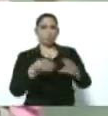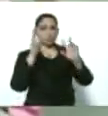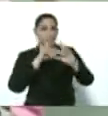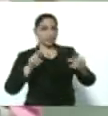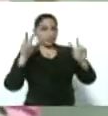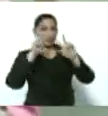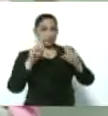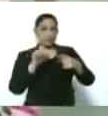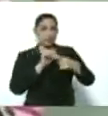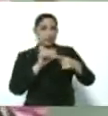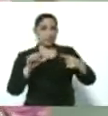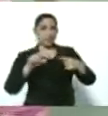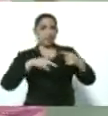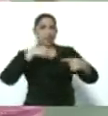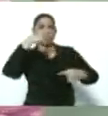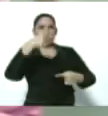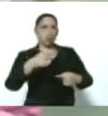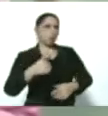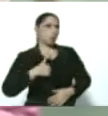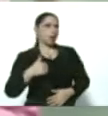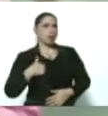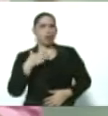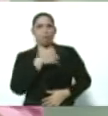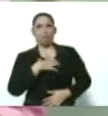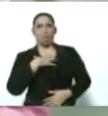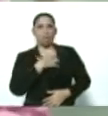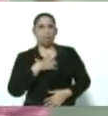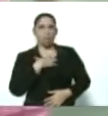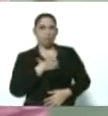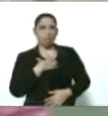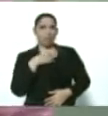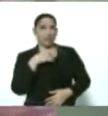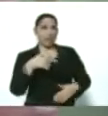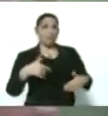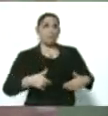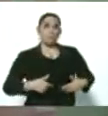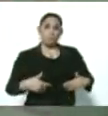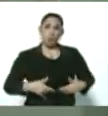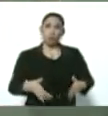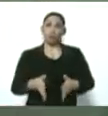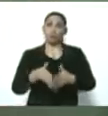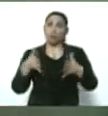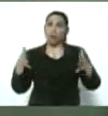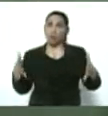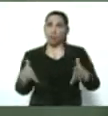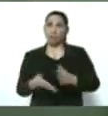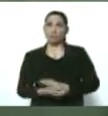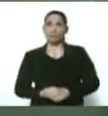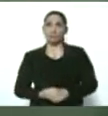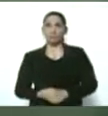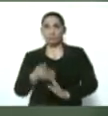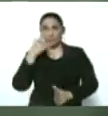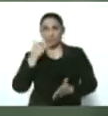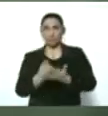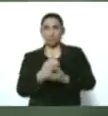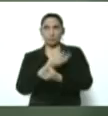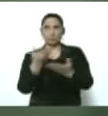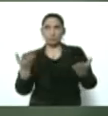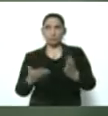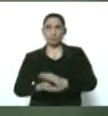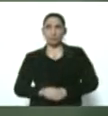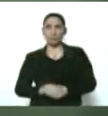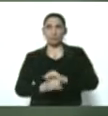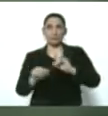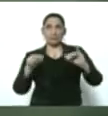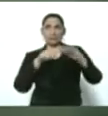durante la semana siguiente cualquier tipo de presentación de síntomas. Es un esfuerzo inmenso, inmenso. Fíjense ustedes, han